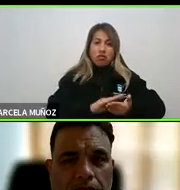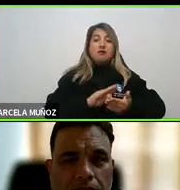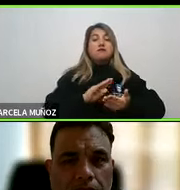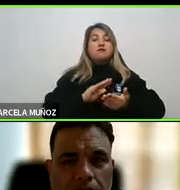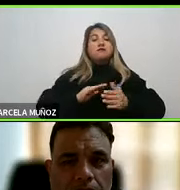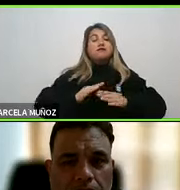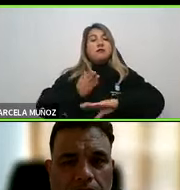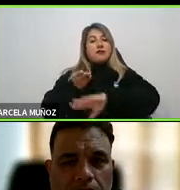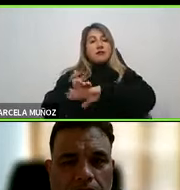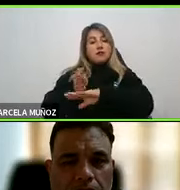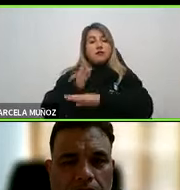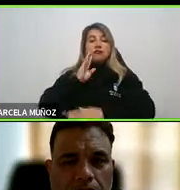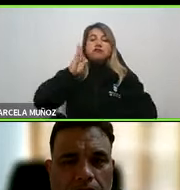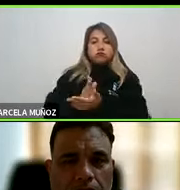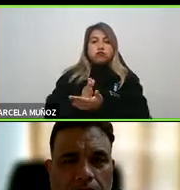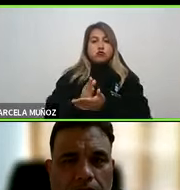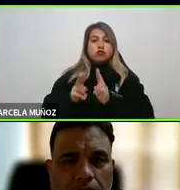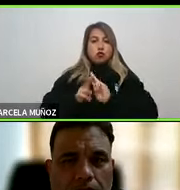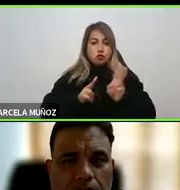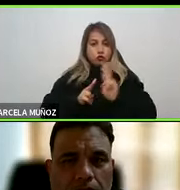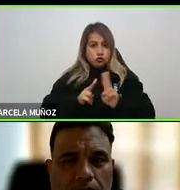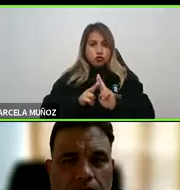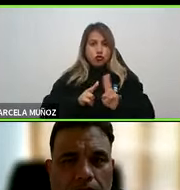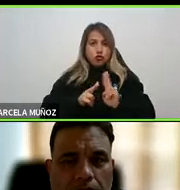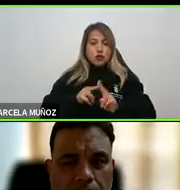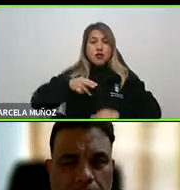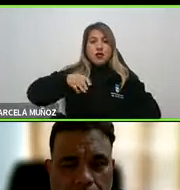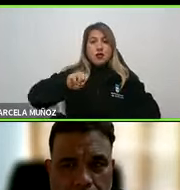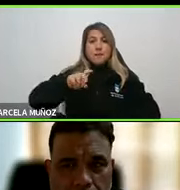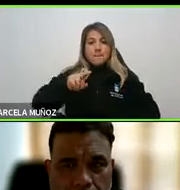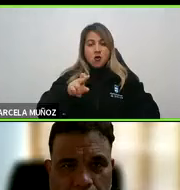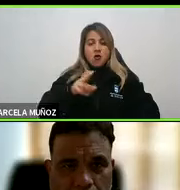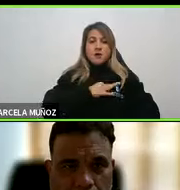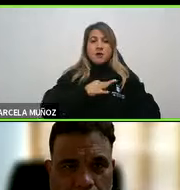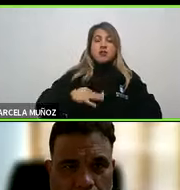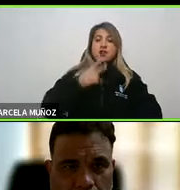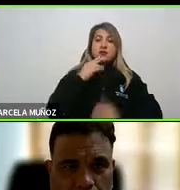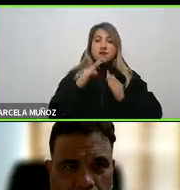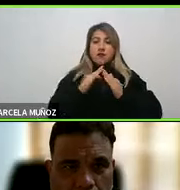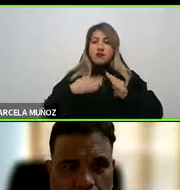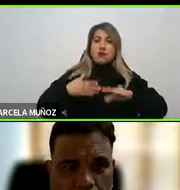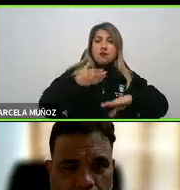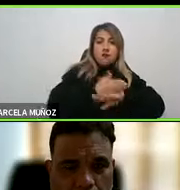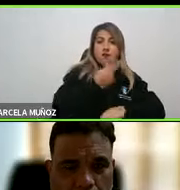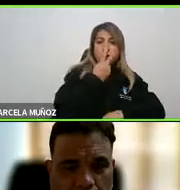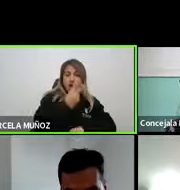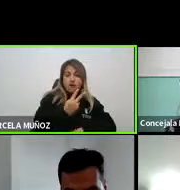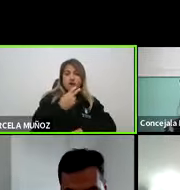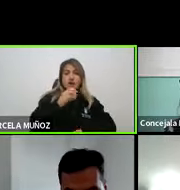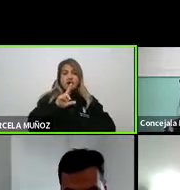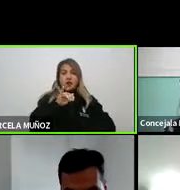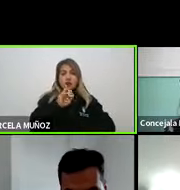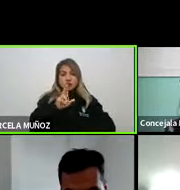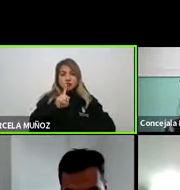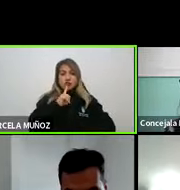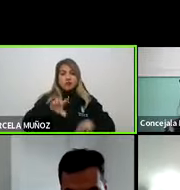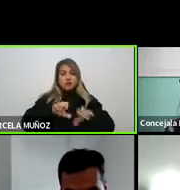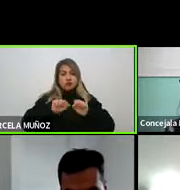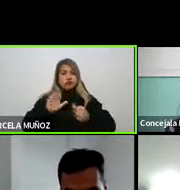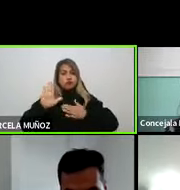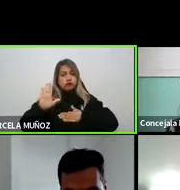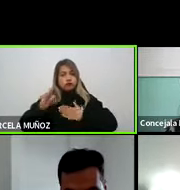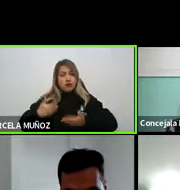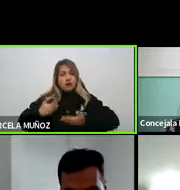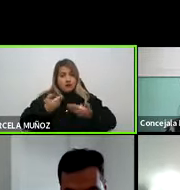soluciones reales al Servio, a MOP, estuvieron presentes ahora en Locruzat, se comprometieron a